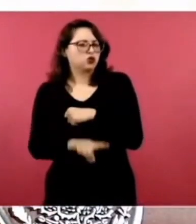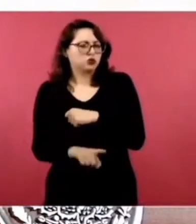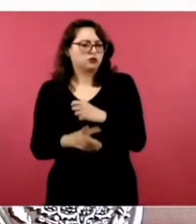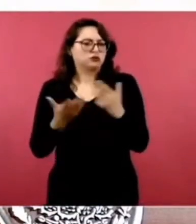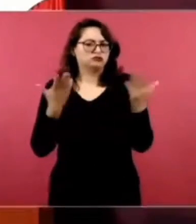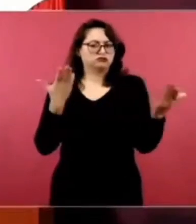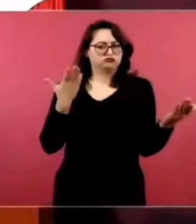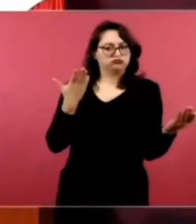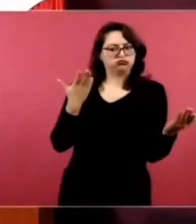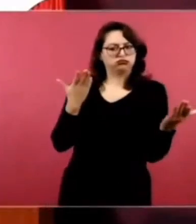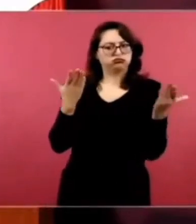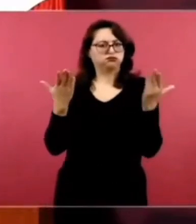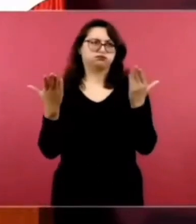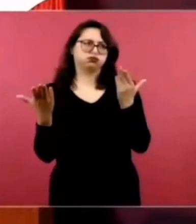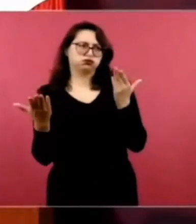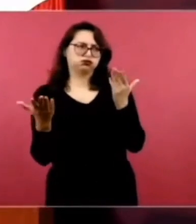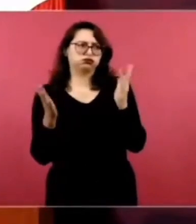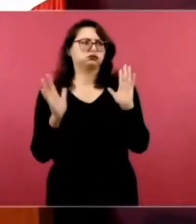Y hay la opinión